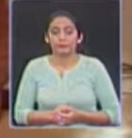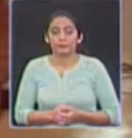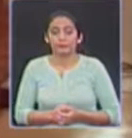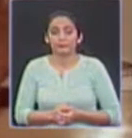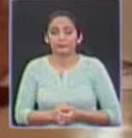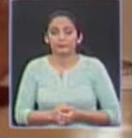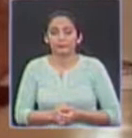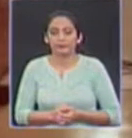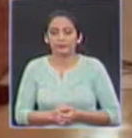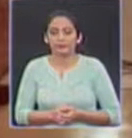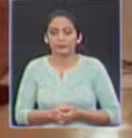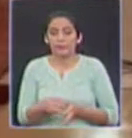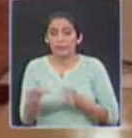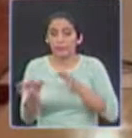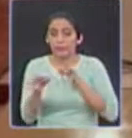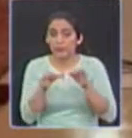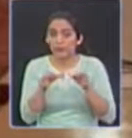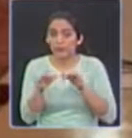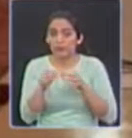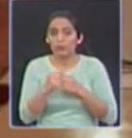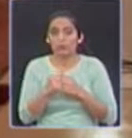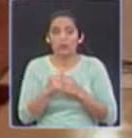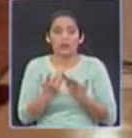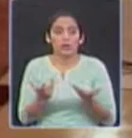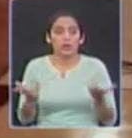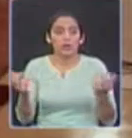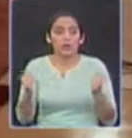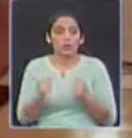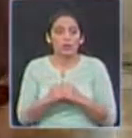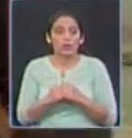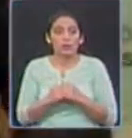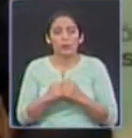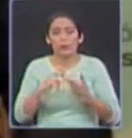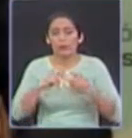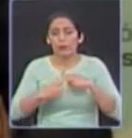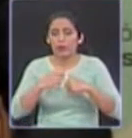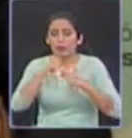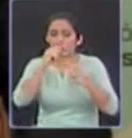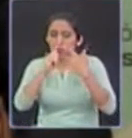dar seguimiento a los casos que se presenten en diferentes índoles